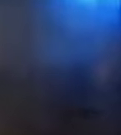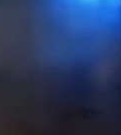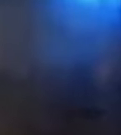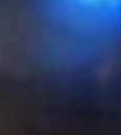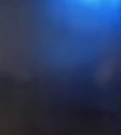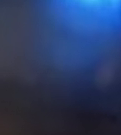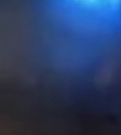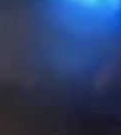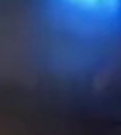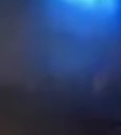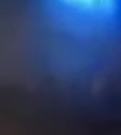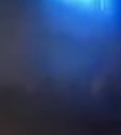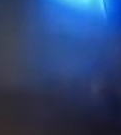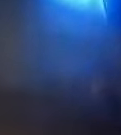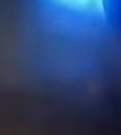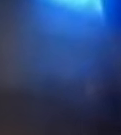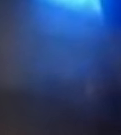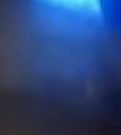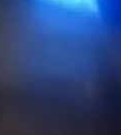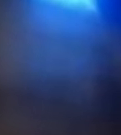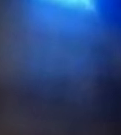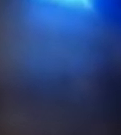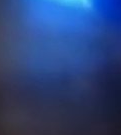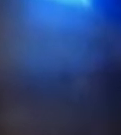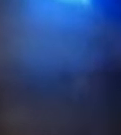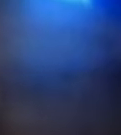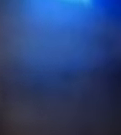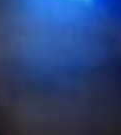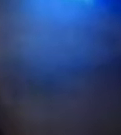Esto es Televistazo en la Comunidad.